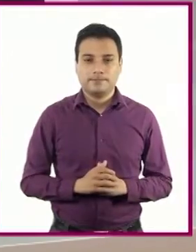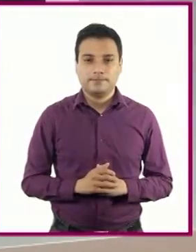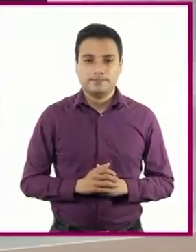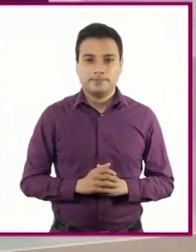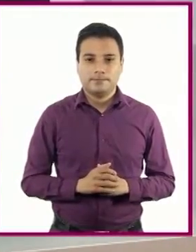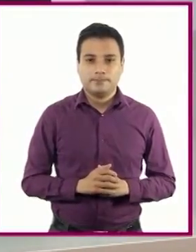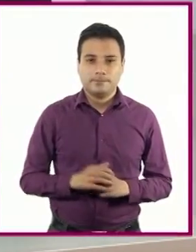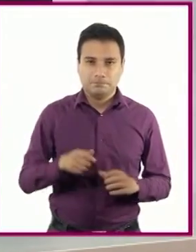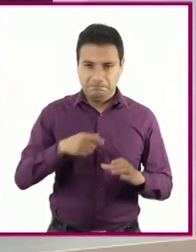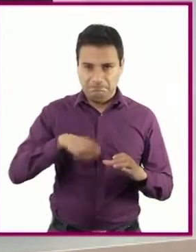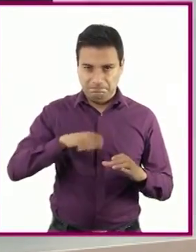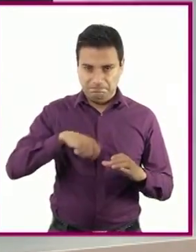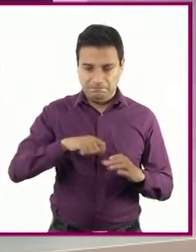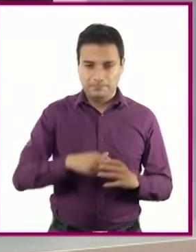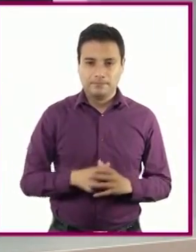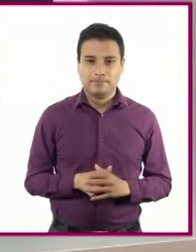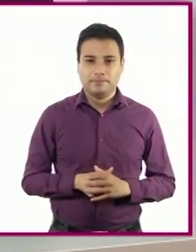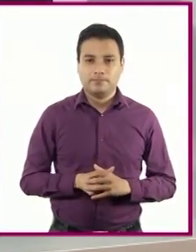Vamos a agitar un poco.